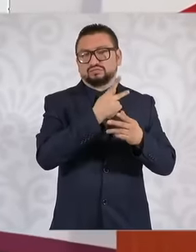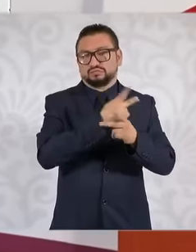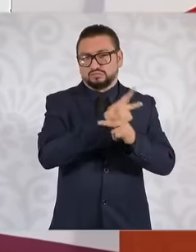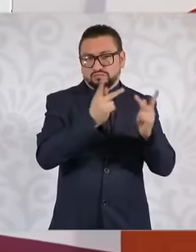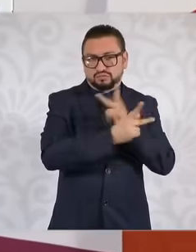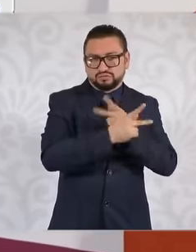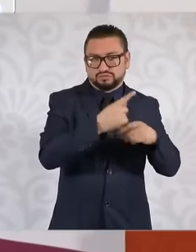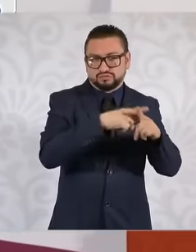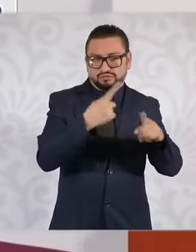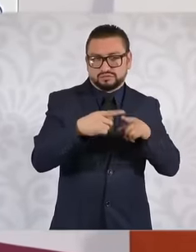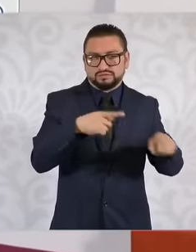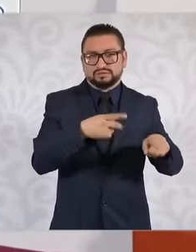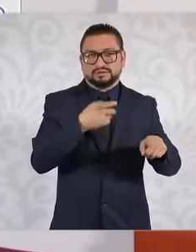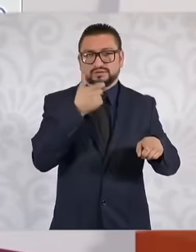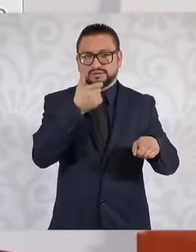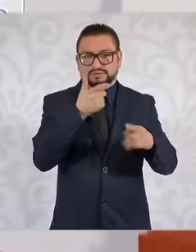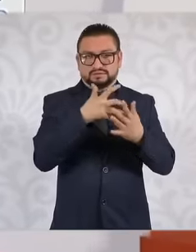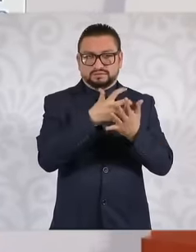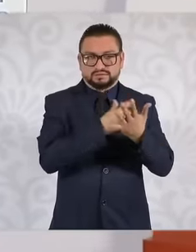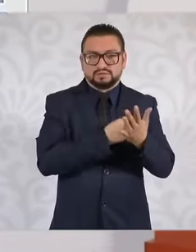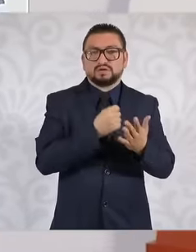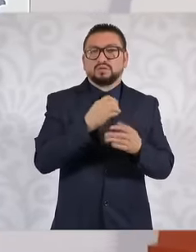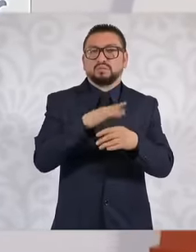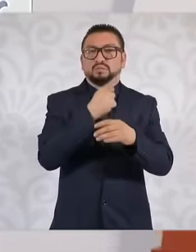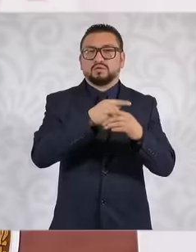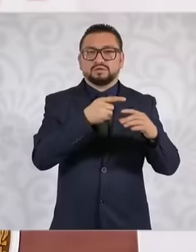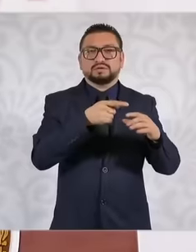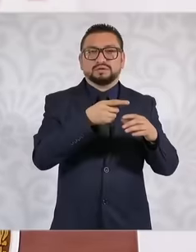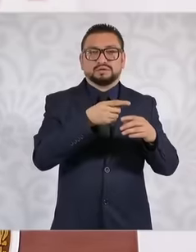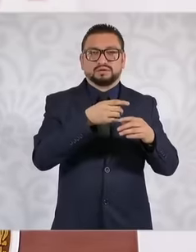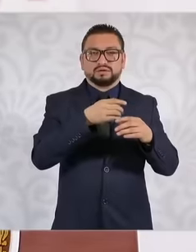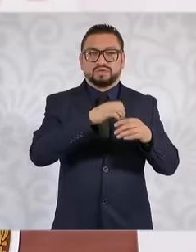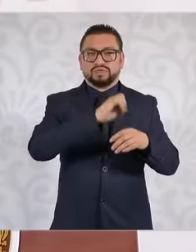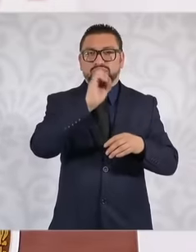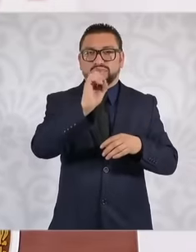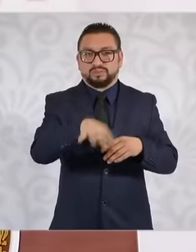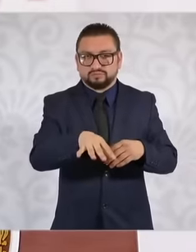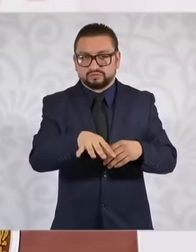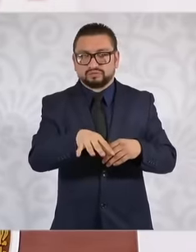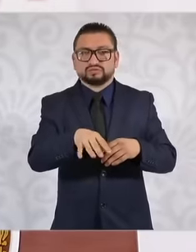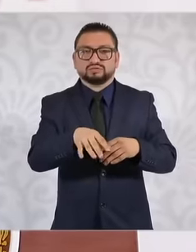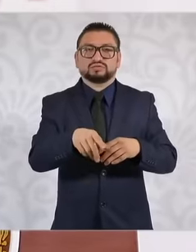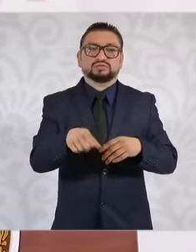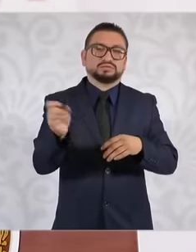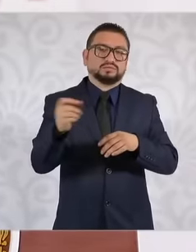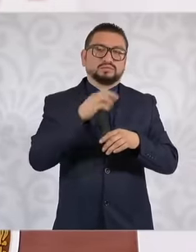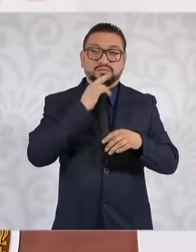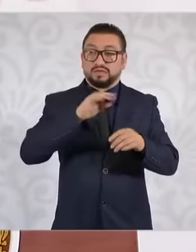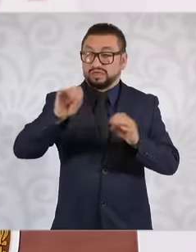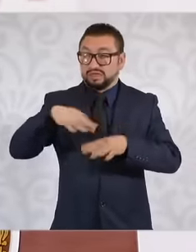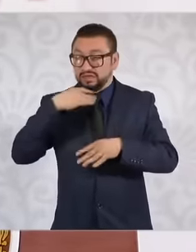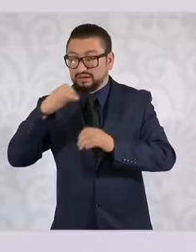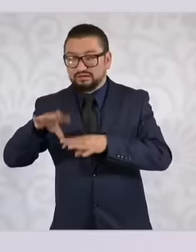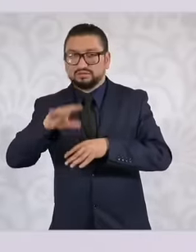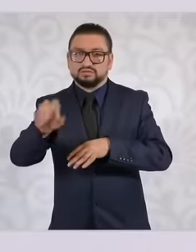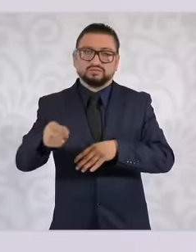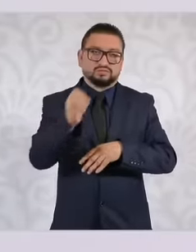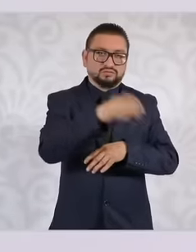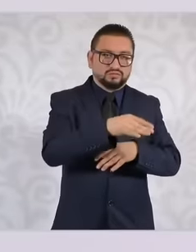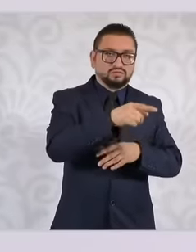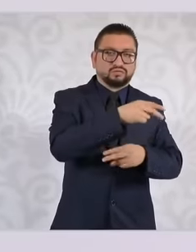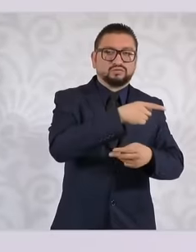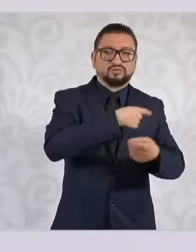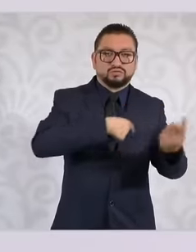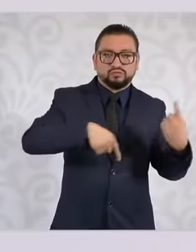y eso se le llama economía circular. ¿Por qué? Porque el desecho, en vez de tirarse en un relleno, se ocupa y vuelve a